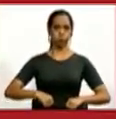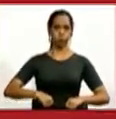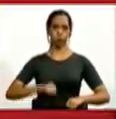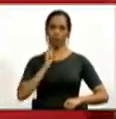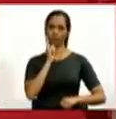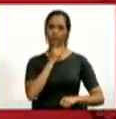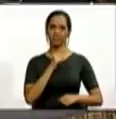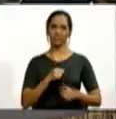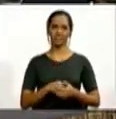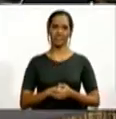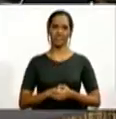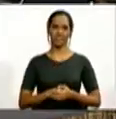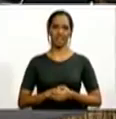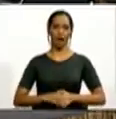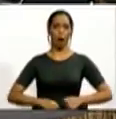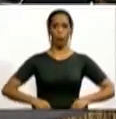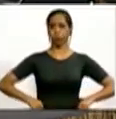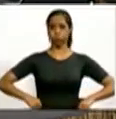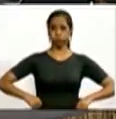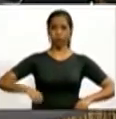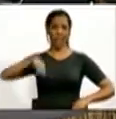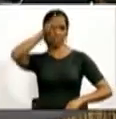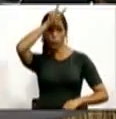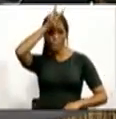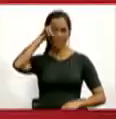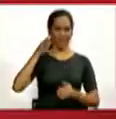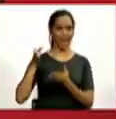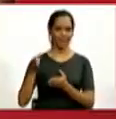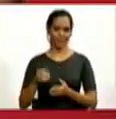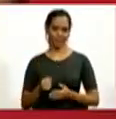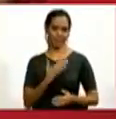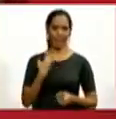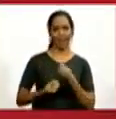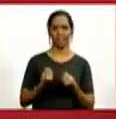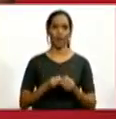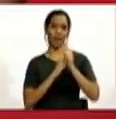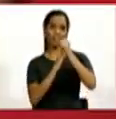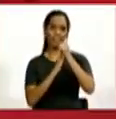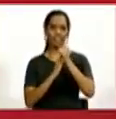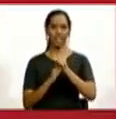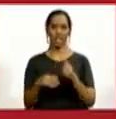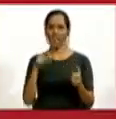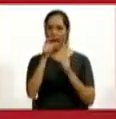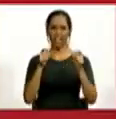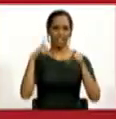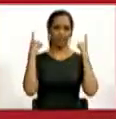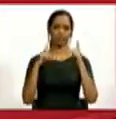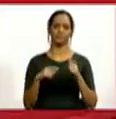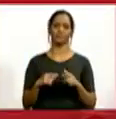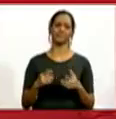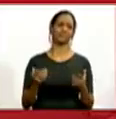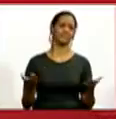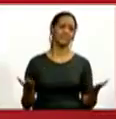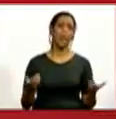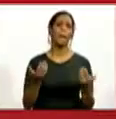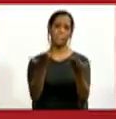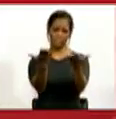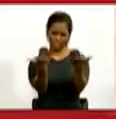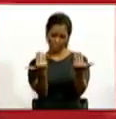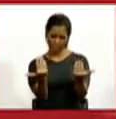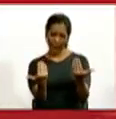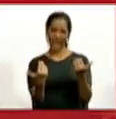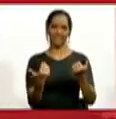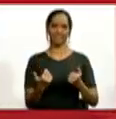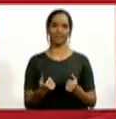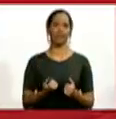es que le dice usted eso, no? La gorda. La gorda estúpida esa. La gorda estúpida quiere ser ahora dirigente y la gente de La Guaira me va a decir... Vente para acá y